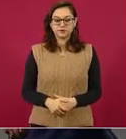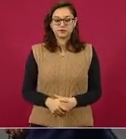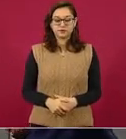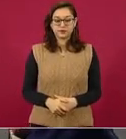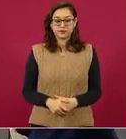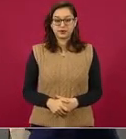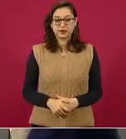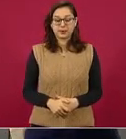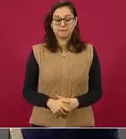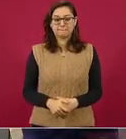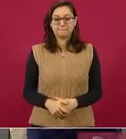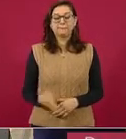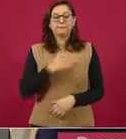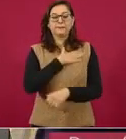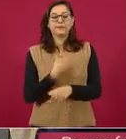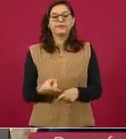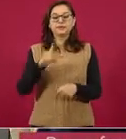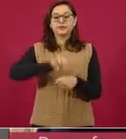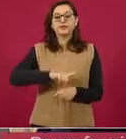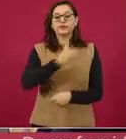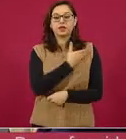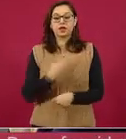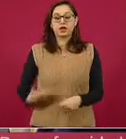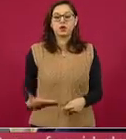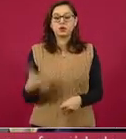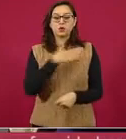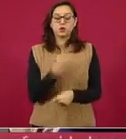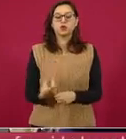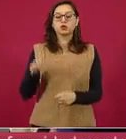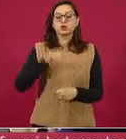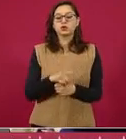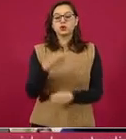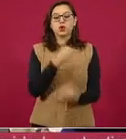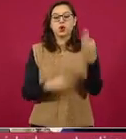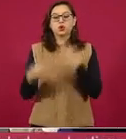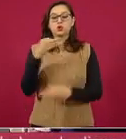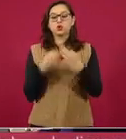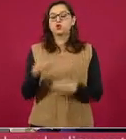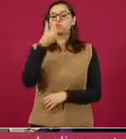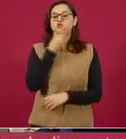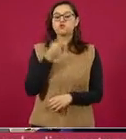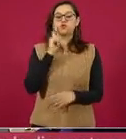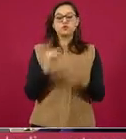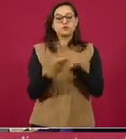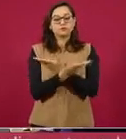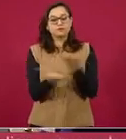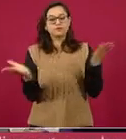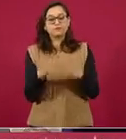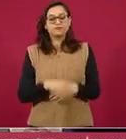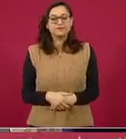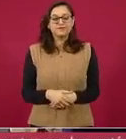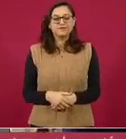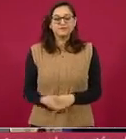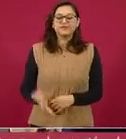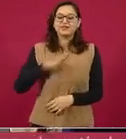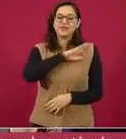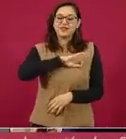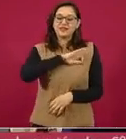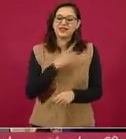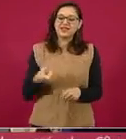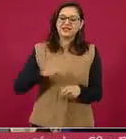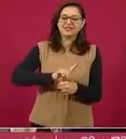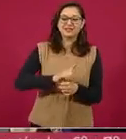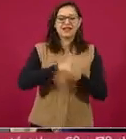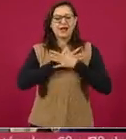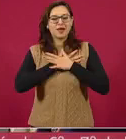Muy buenos días, señor presidente. Muy buenos días a todas y a todos ustedes. Feliz Día del Amor y la Amistad, señor presidente, y a todas,